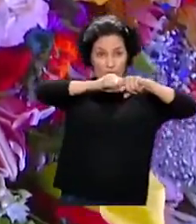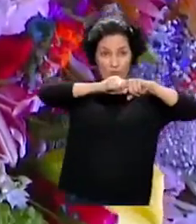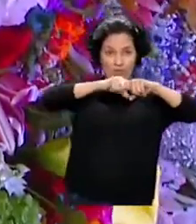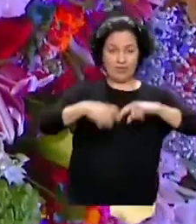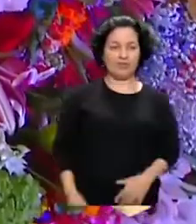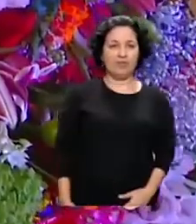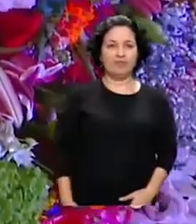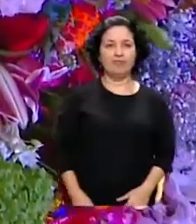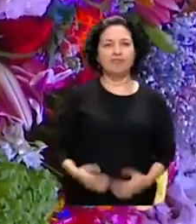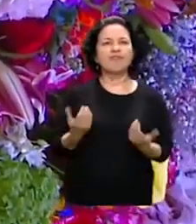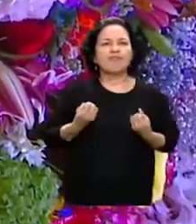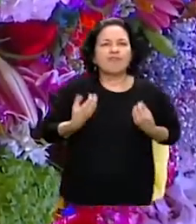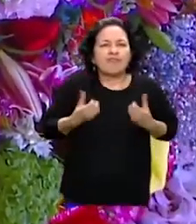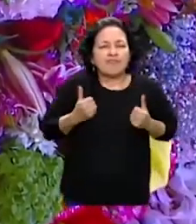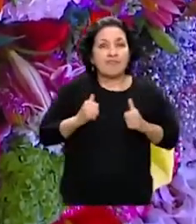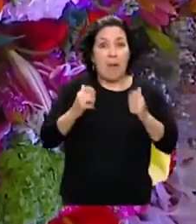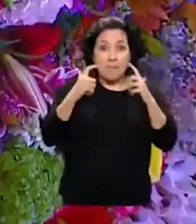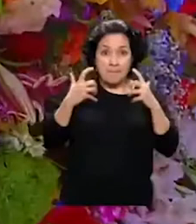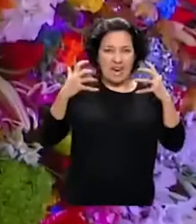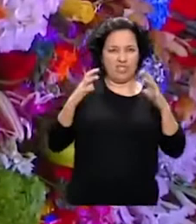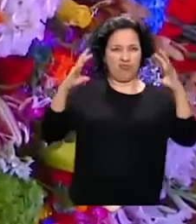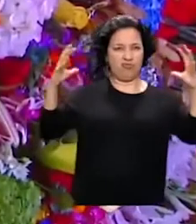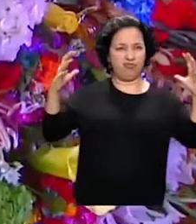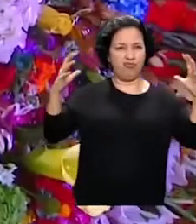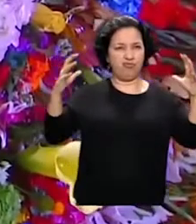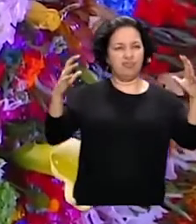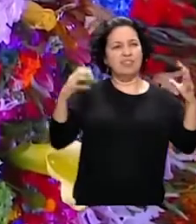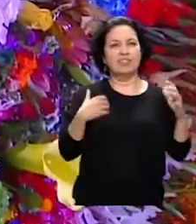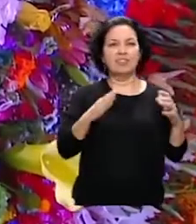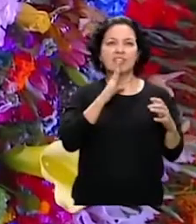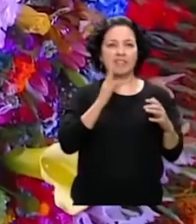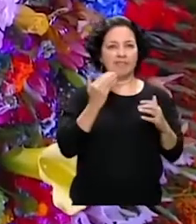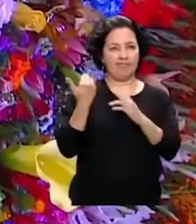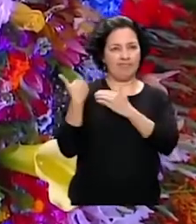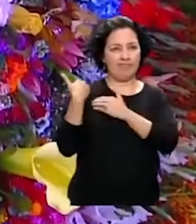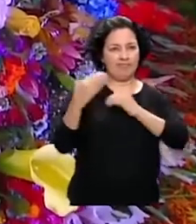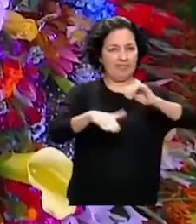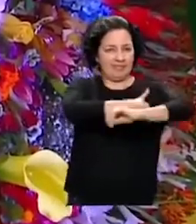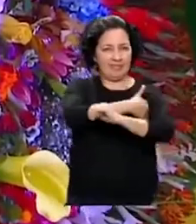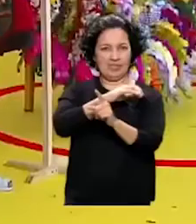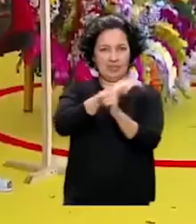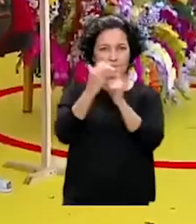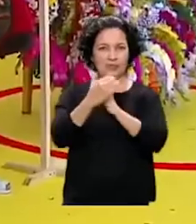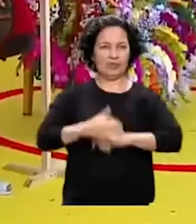segundo puesto, silleta monumental. Lo entrega la ministra de Cultura.